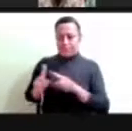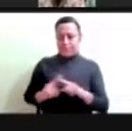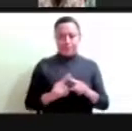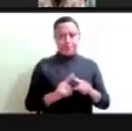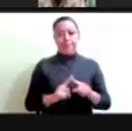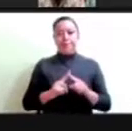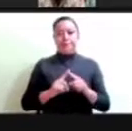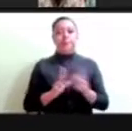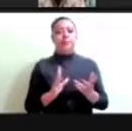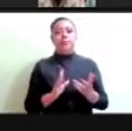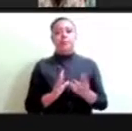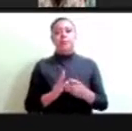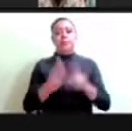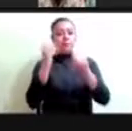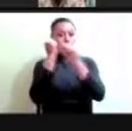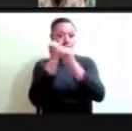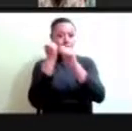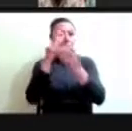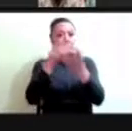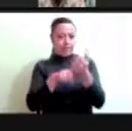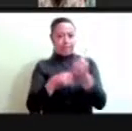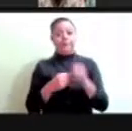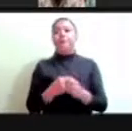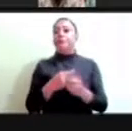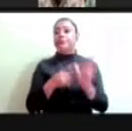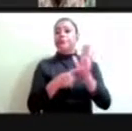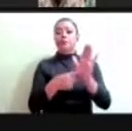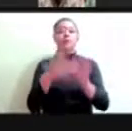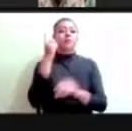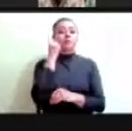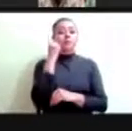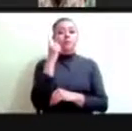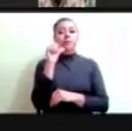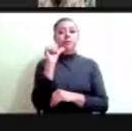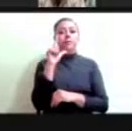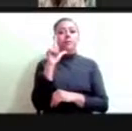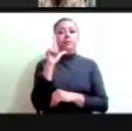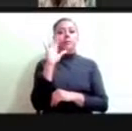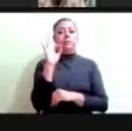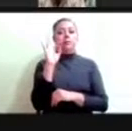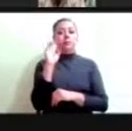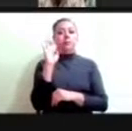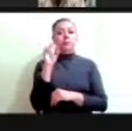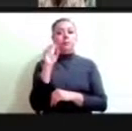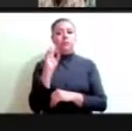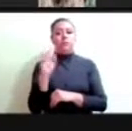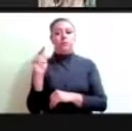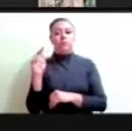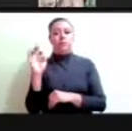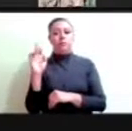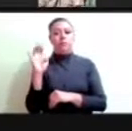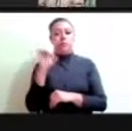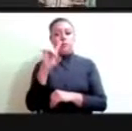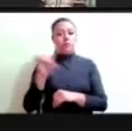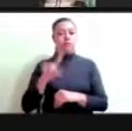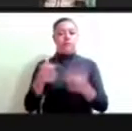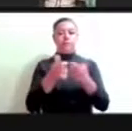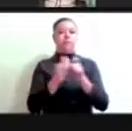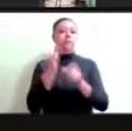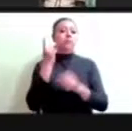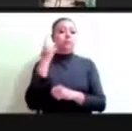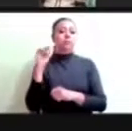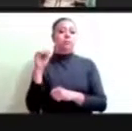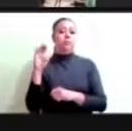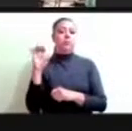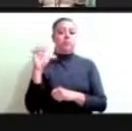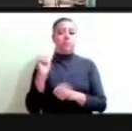a pasajeros, presentado por el diputado Alfredo Pérez Paredes, integrante del grupo parlamentario del Partido Morena, que presenta la Comisión